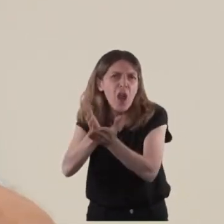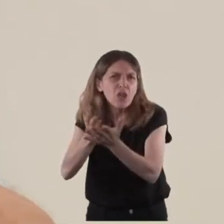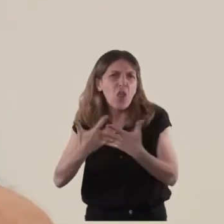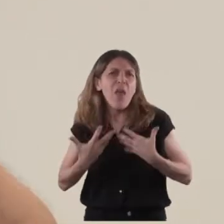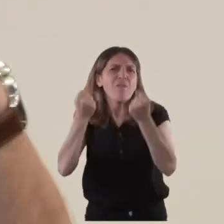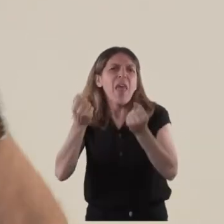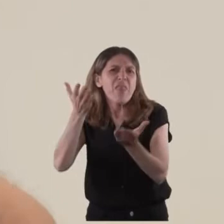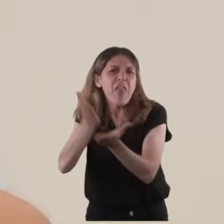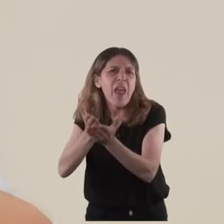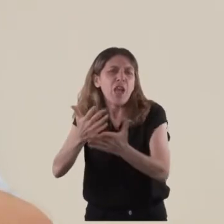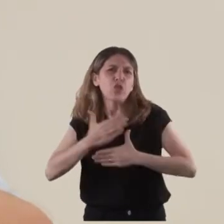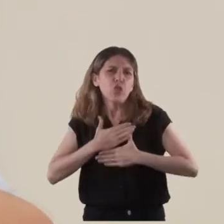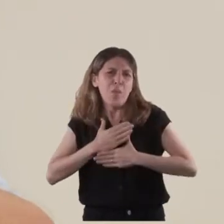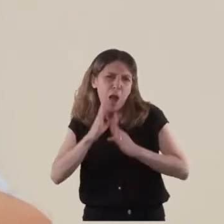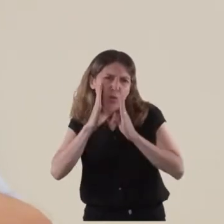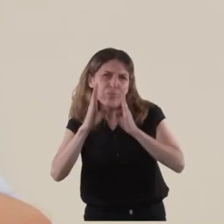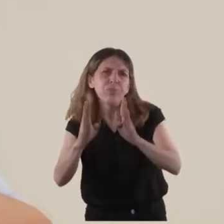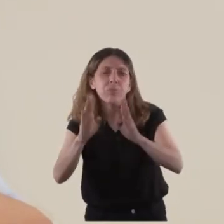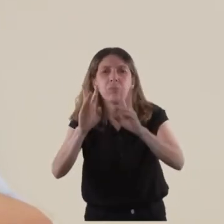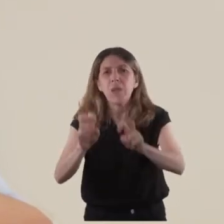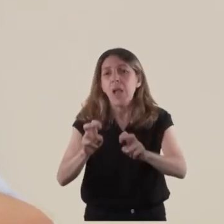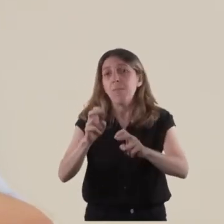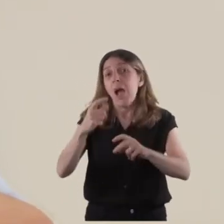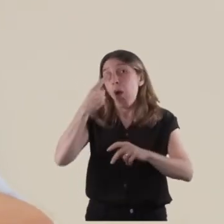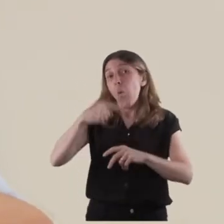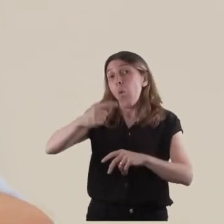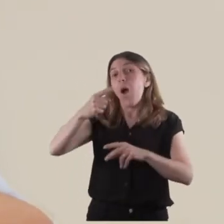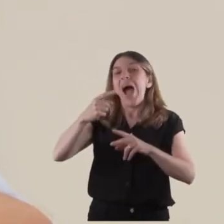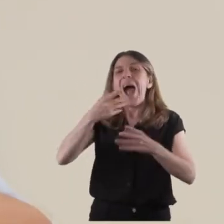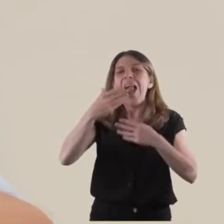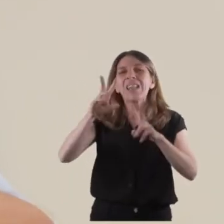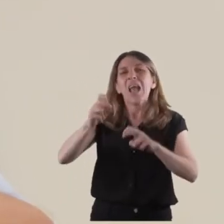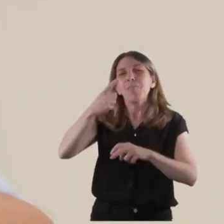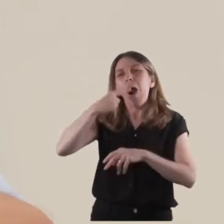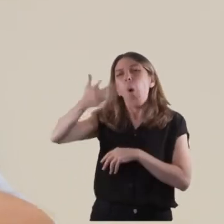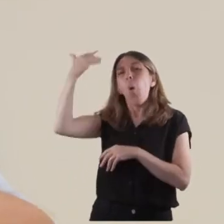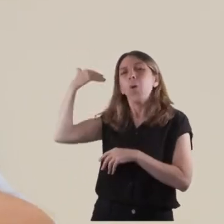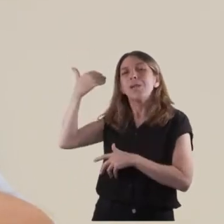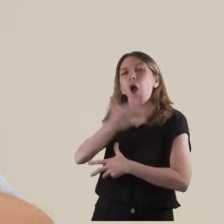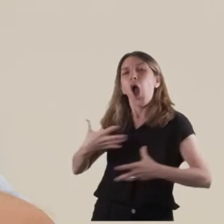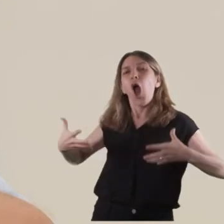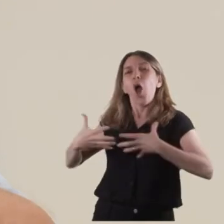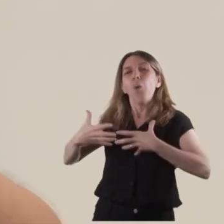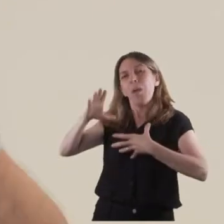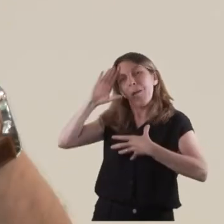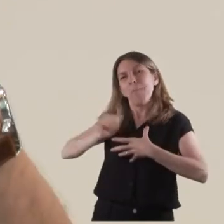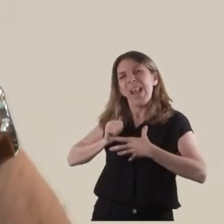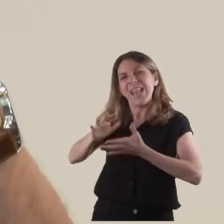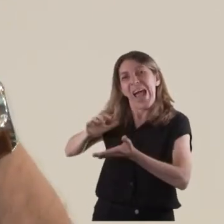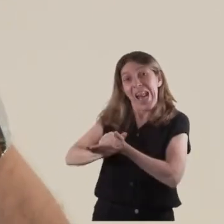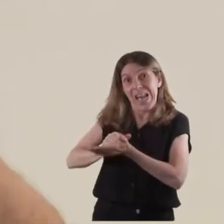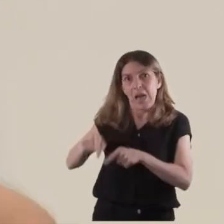lo que pasó pero no solamente en el último gobierno militar aquí en la argentina y como sé